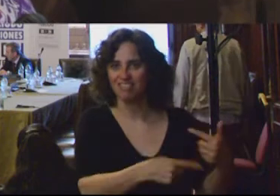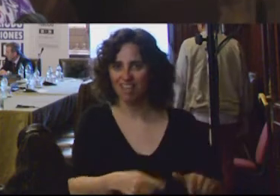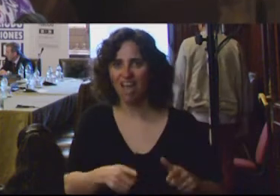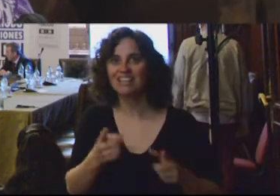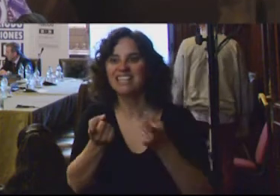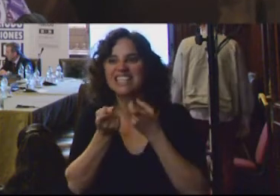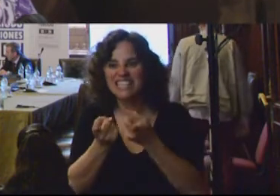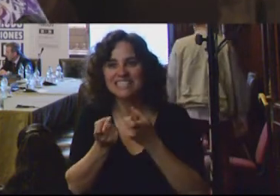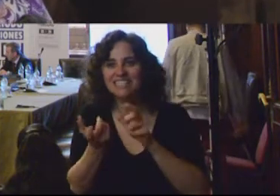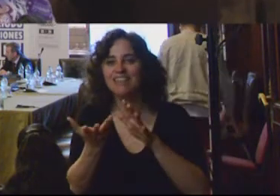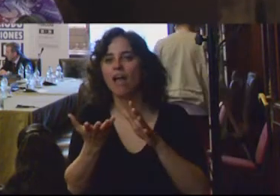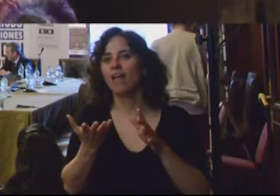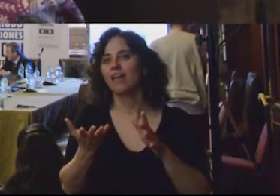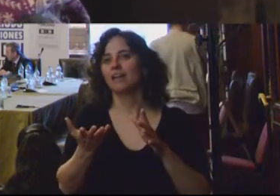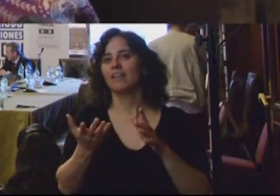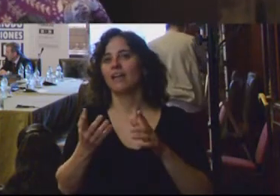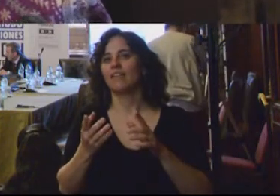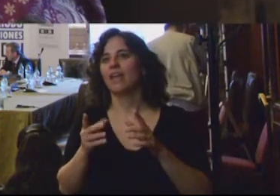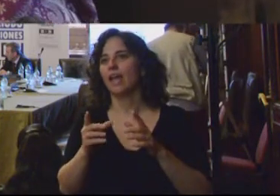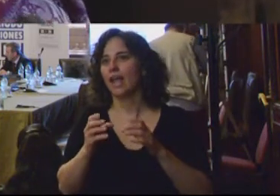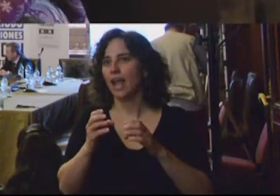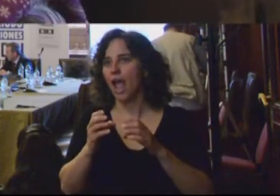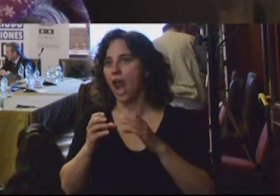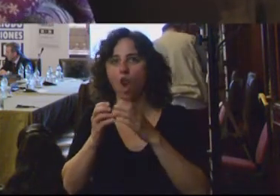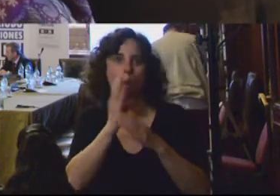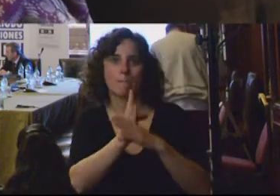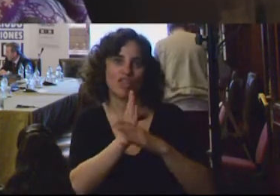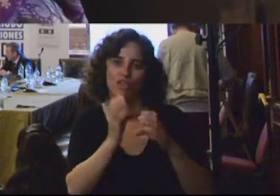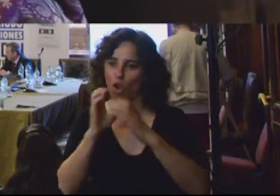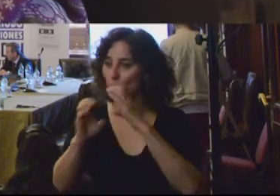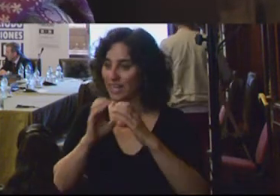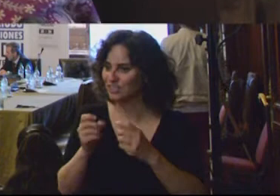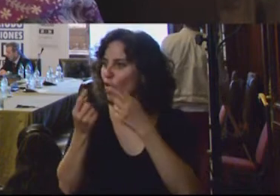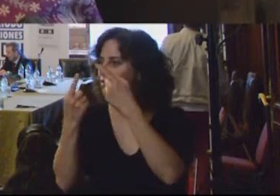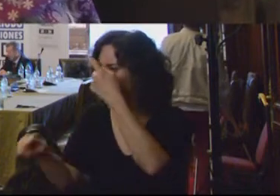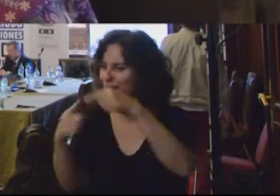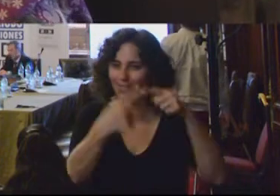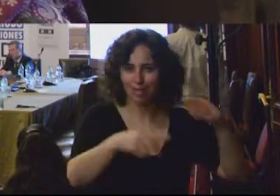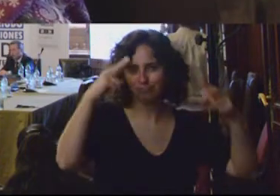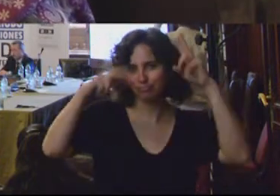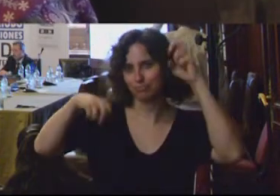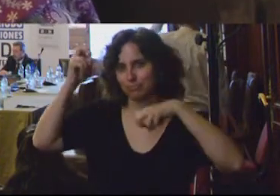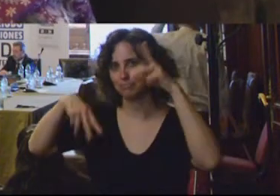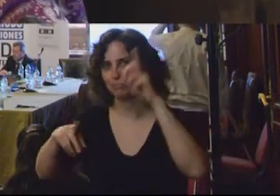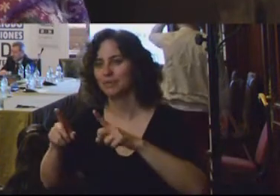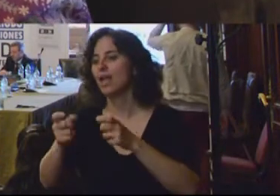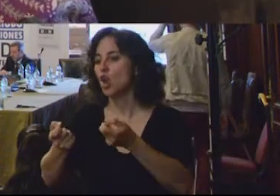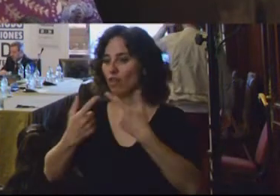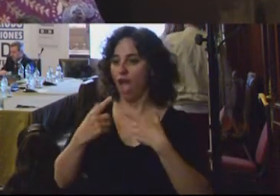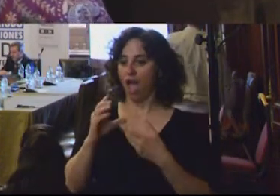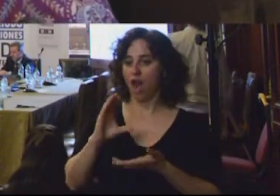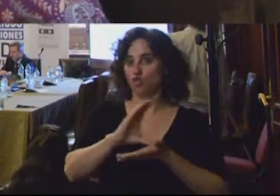en el manejo de los medios, porque es el que nos da a los ciudadanos esta